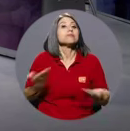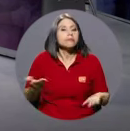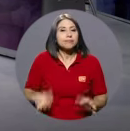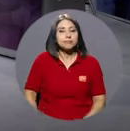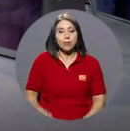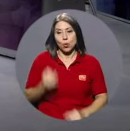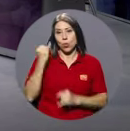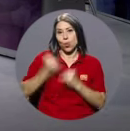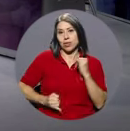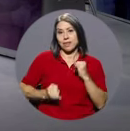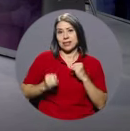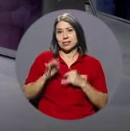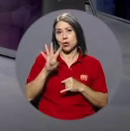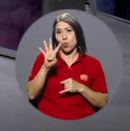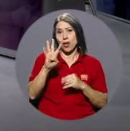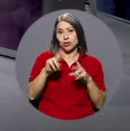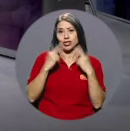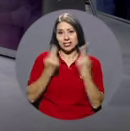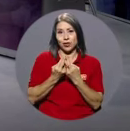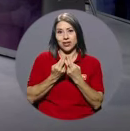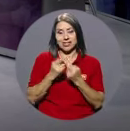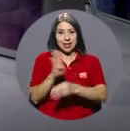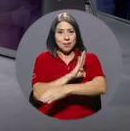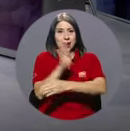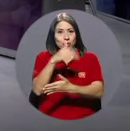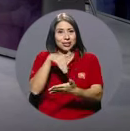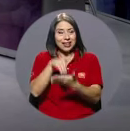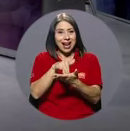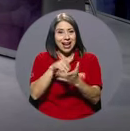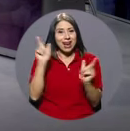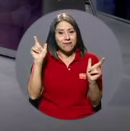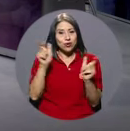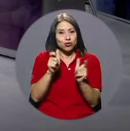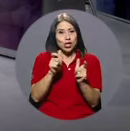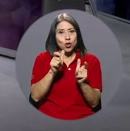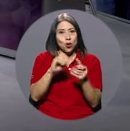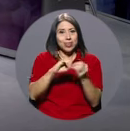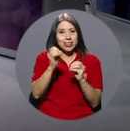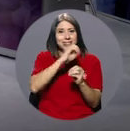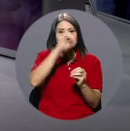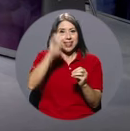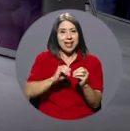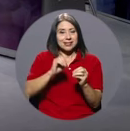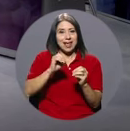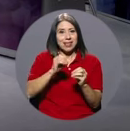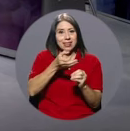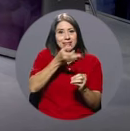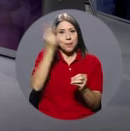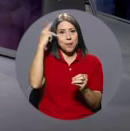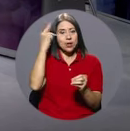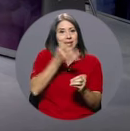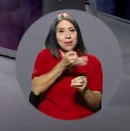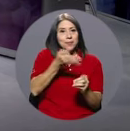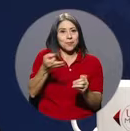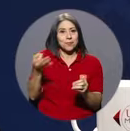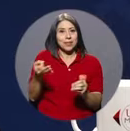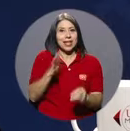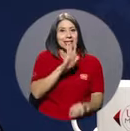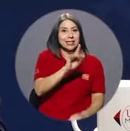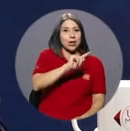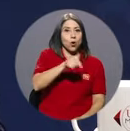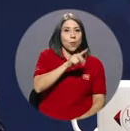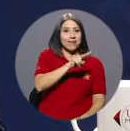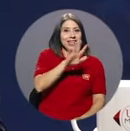para muestra un botón, en las últimas 4 sesiones, el Banco Central ha reducido la tasa de política monetaria a niveles desde el 5,25%